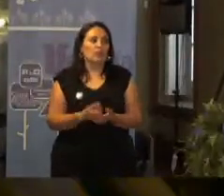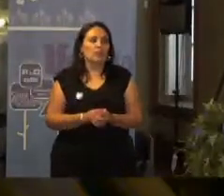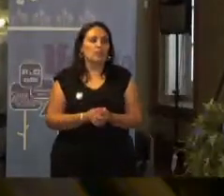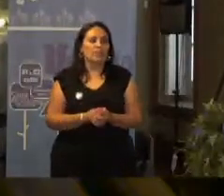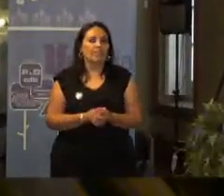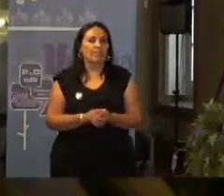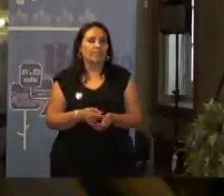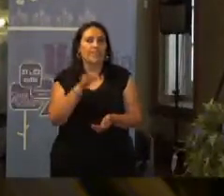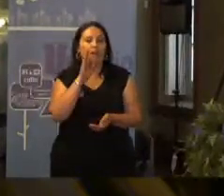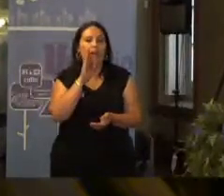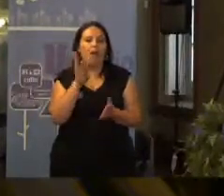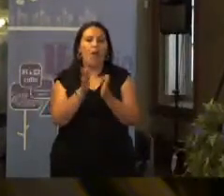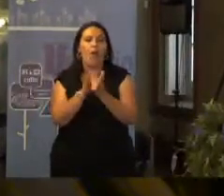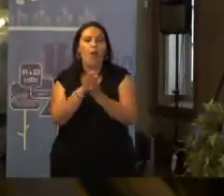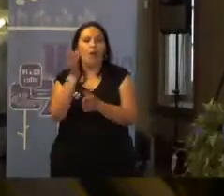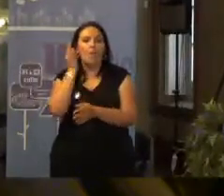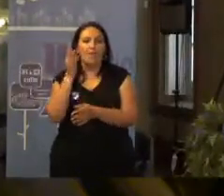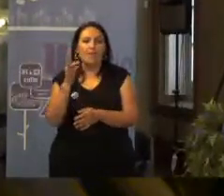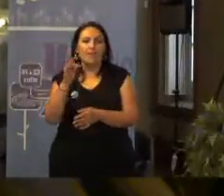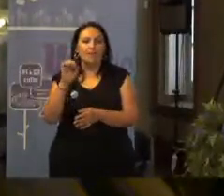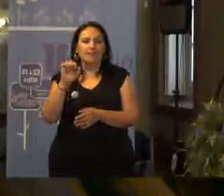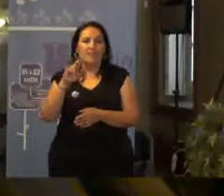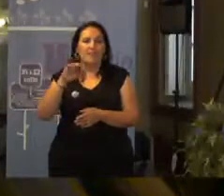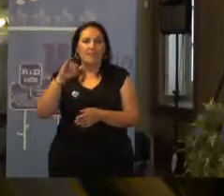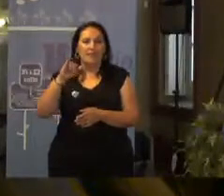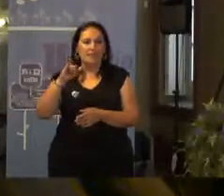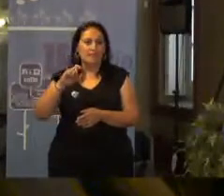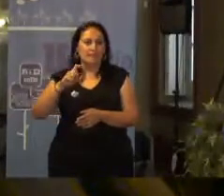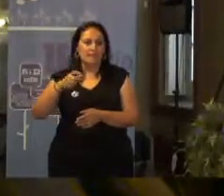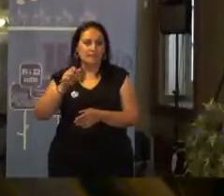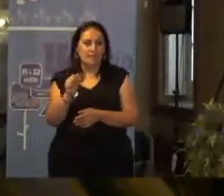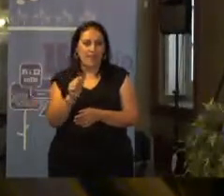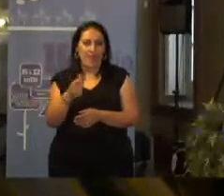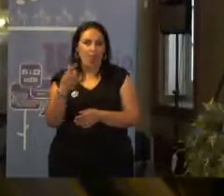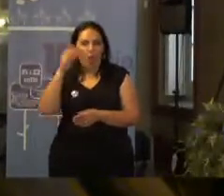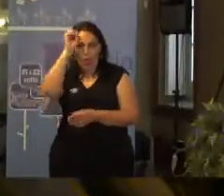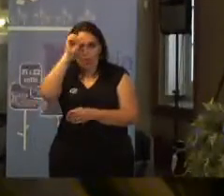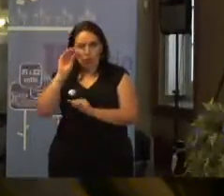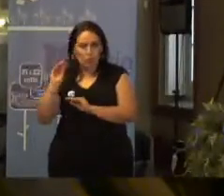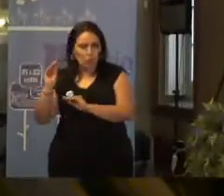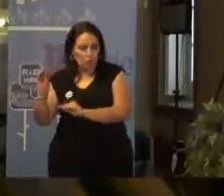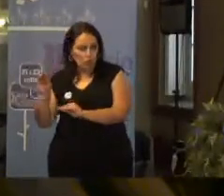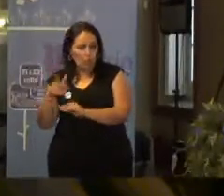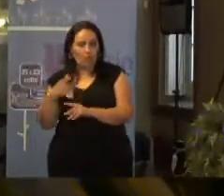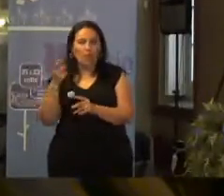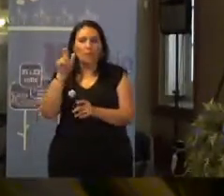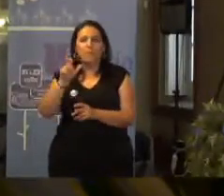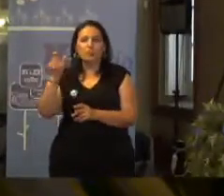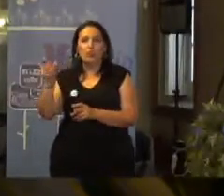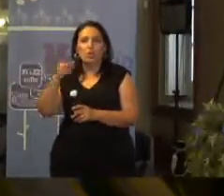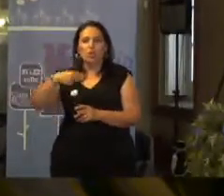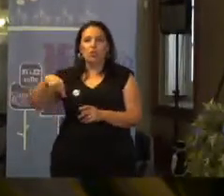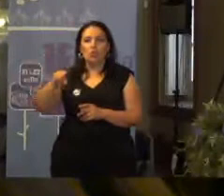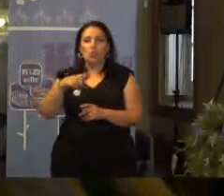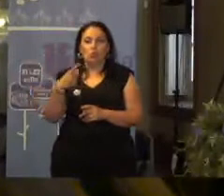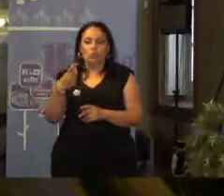comentaba Tareixa, o que di ela, pois, é a súa opinión, non? E, a ver, as persoas que seguimos a súa